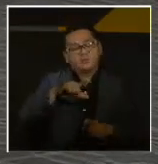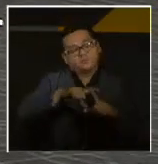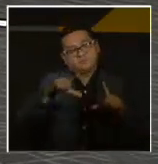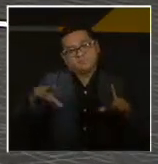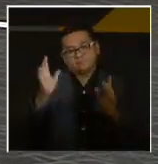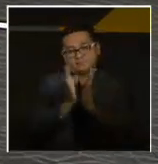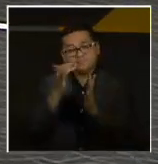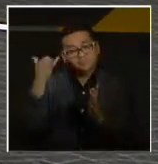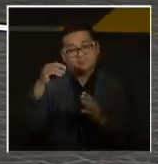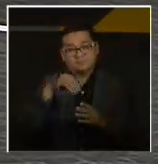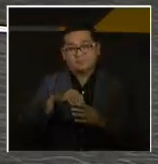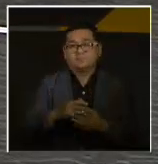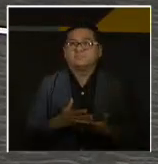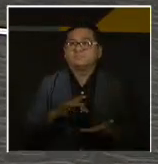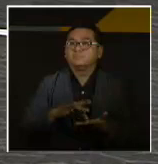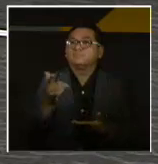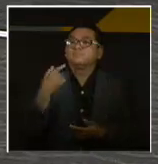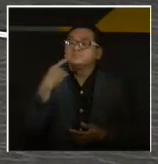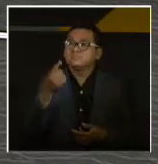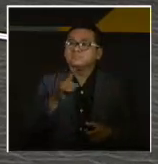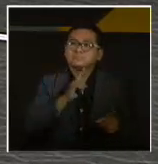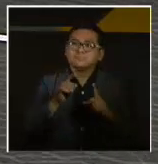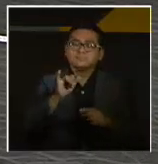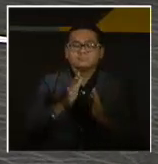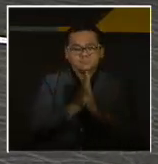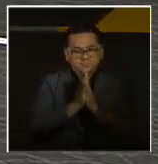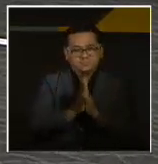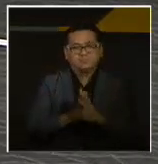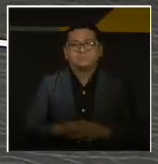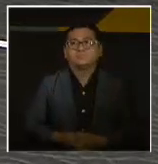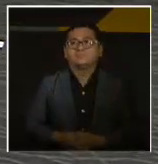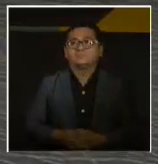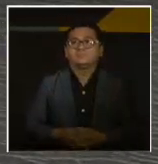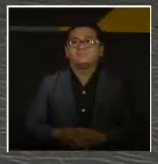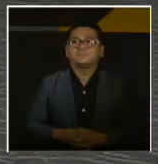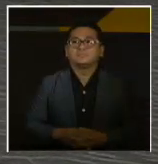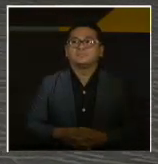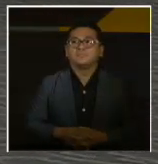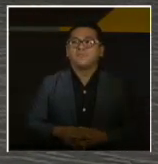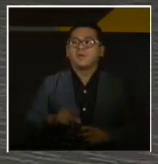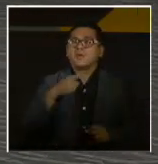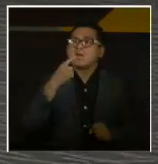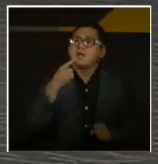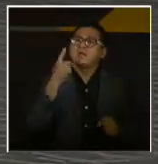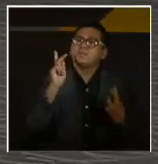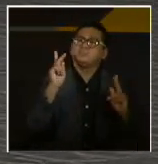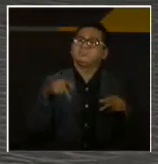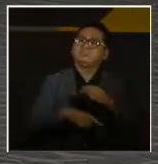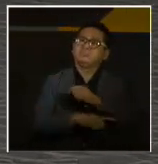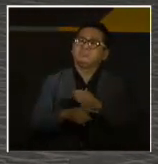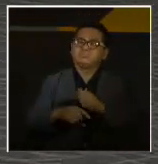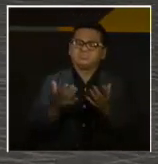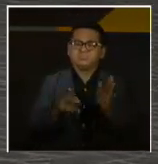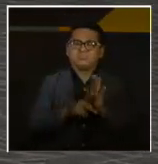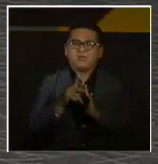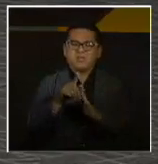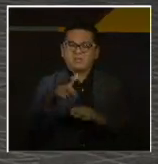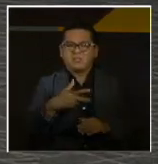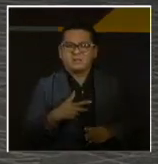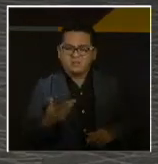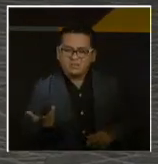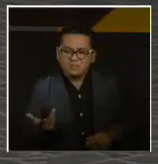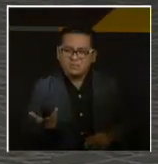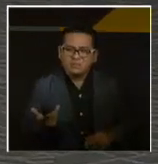estado. Licenciada, su derecho a réplica, por favor. Sí. Cuando habla del puerto de altura, ¿qué plan integral tiene para